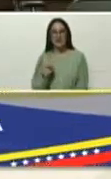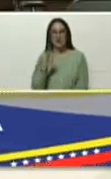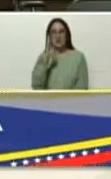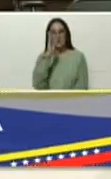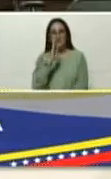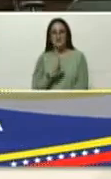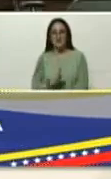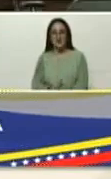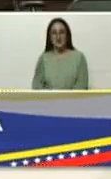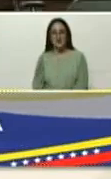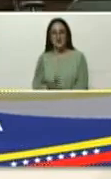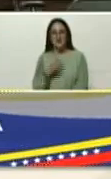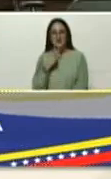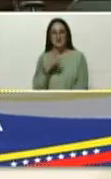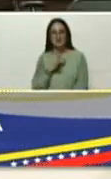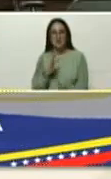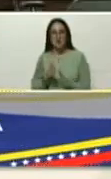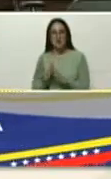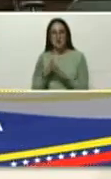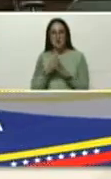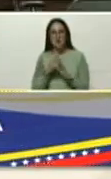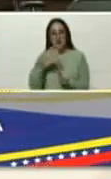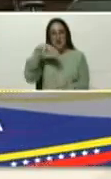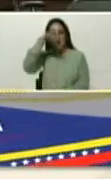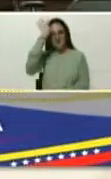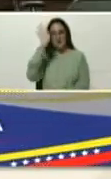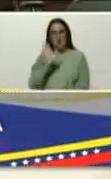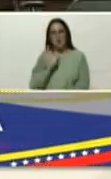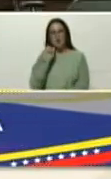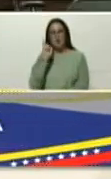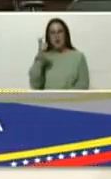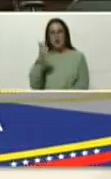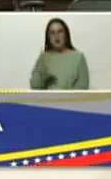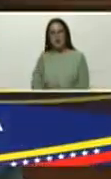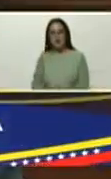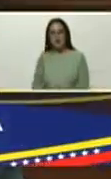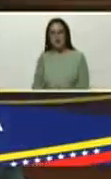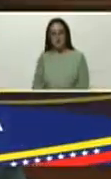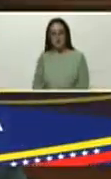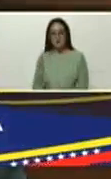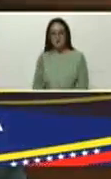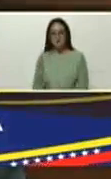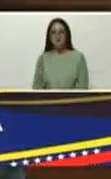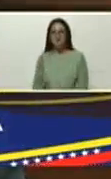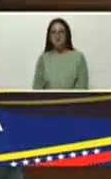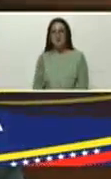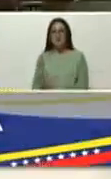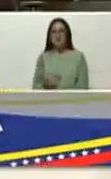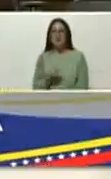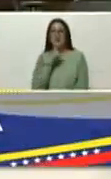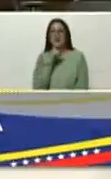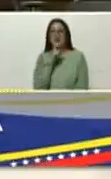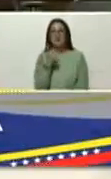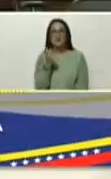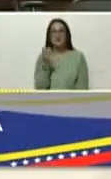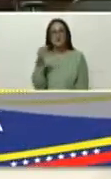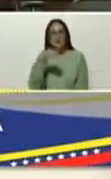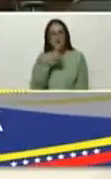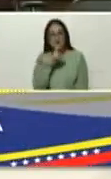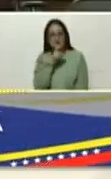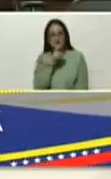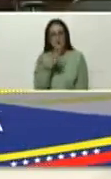Amarales. Vocero de la comuna Robert Serra, en Guarena. ¿Correcto? ¿No faltó nadie? Bueno, estamos